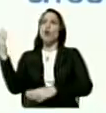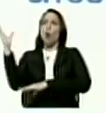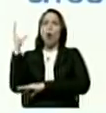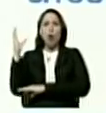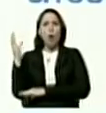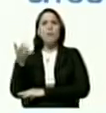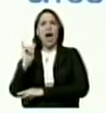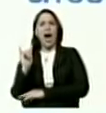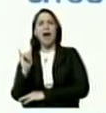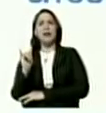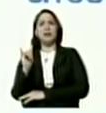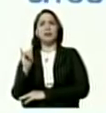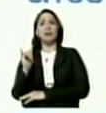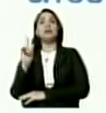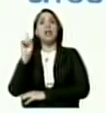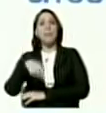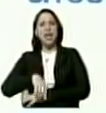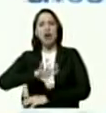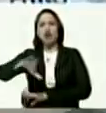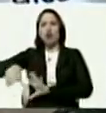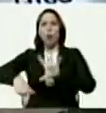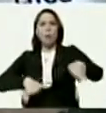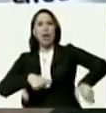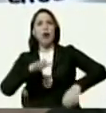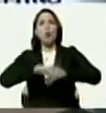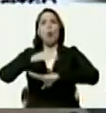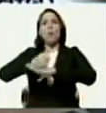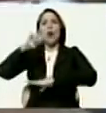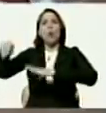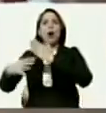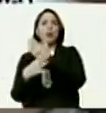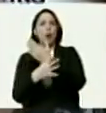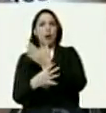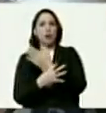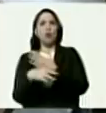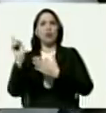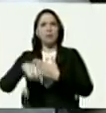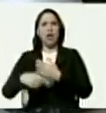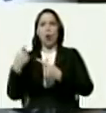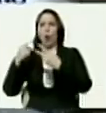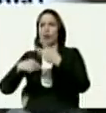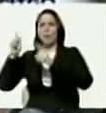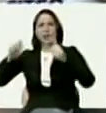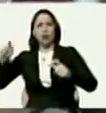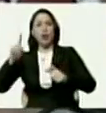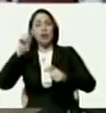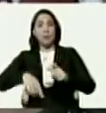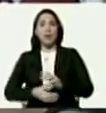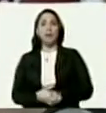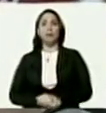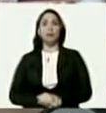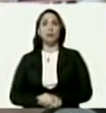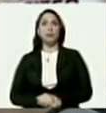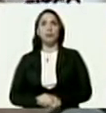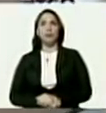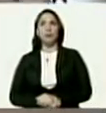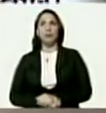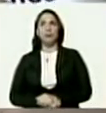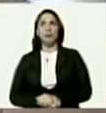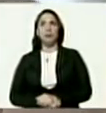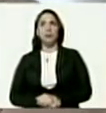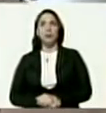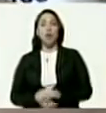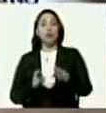posee en Colombia y que fue robada por Juan Guaidó y sus conmilitones, el caso de refinerías en Jamaica y en